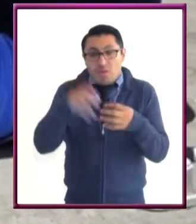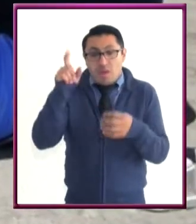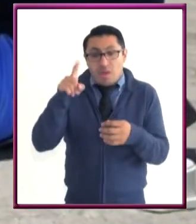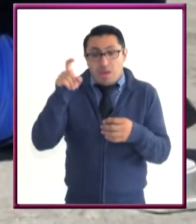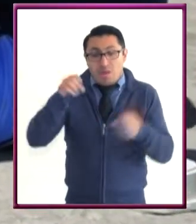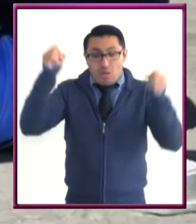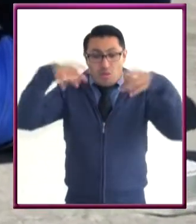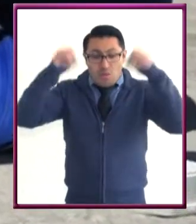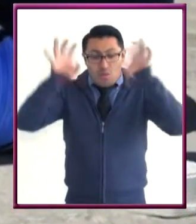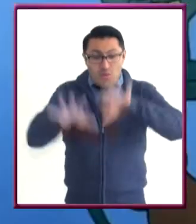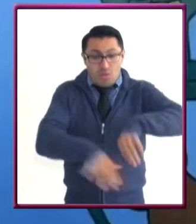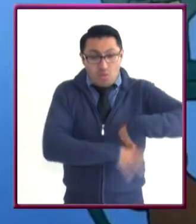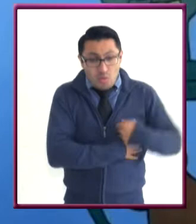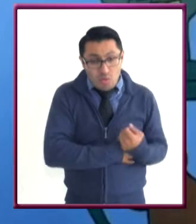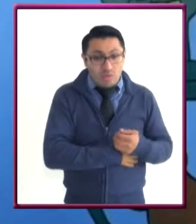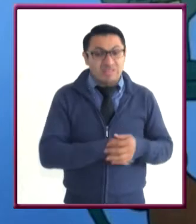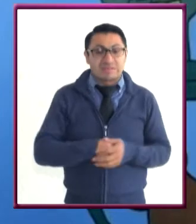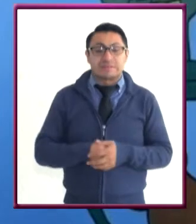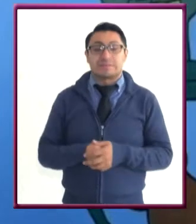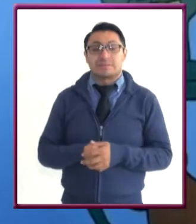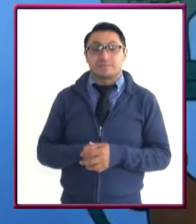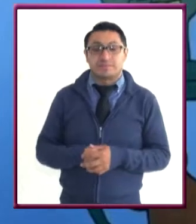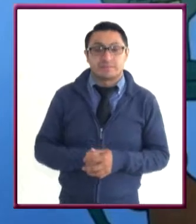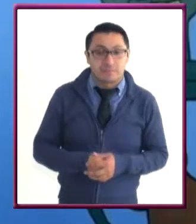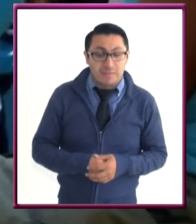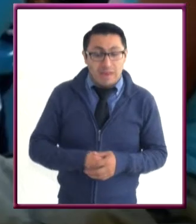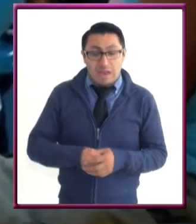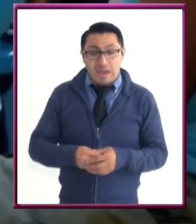y poner la mayor cantidad de sistemas de captación